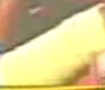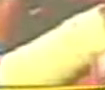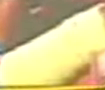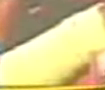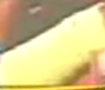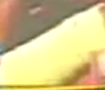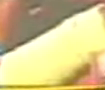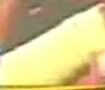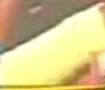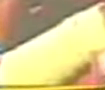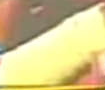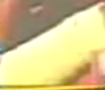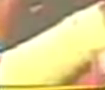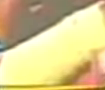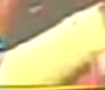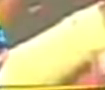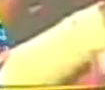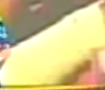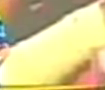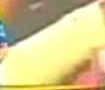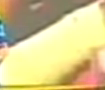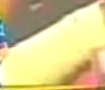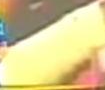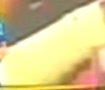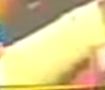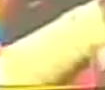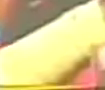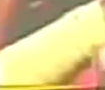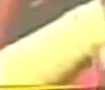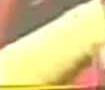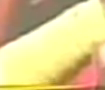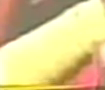No, yo no me escucho.